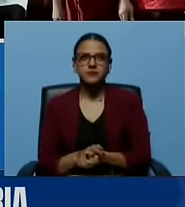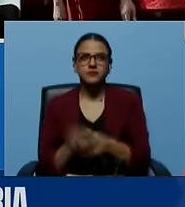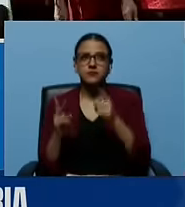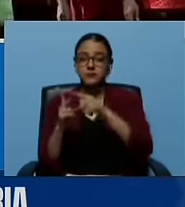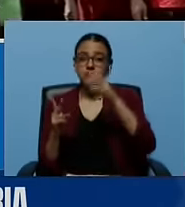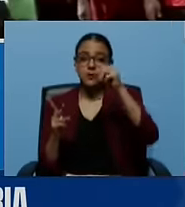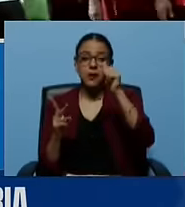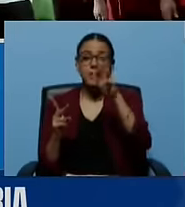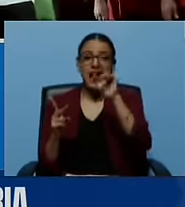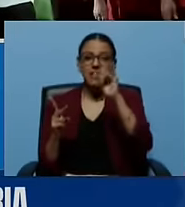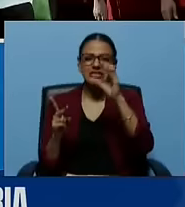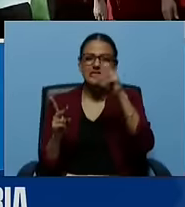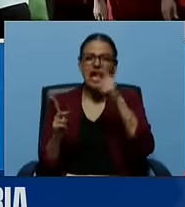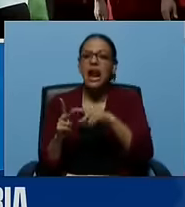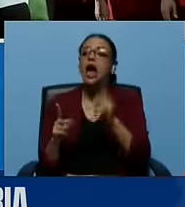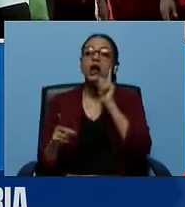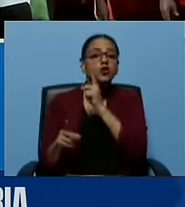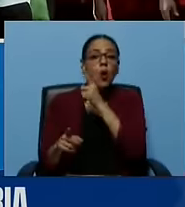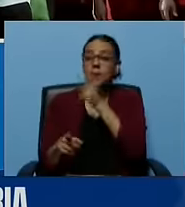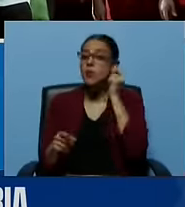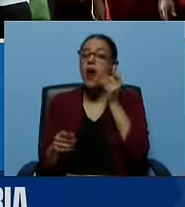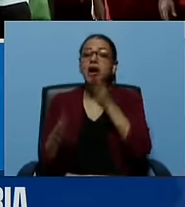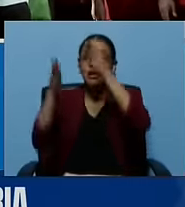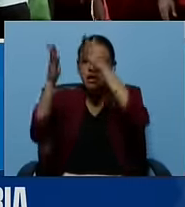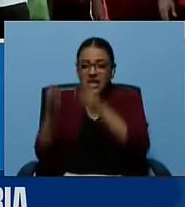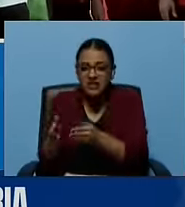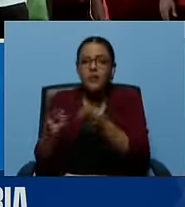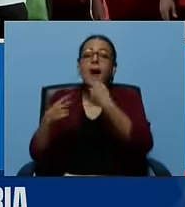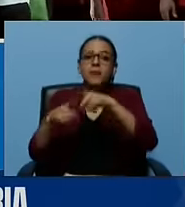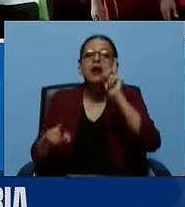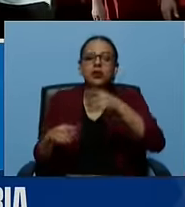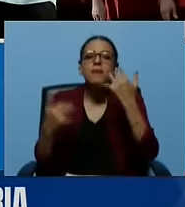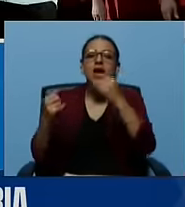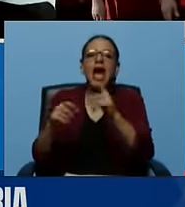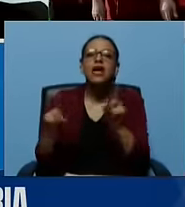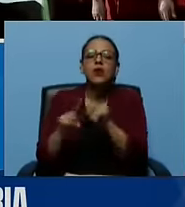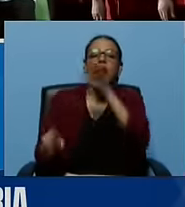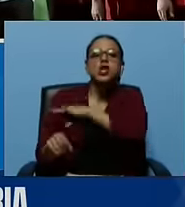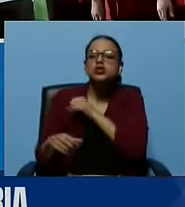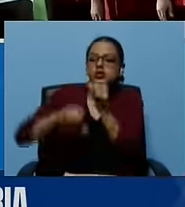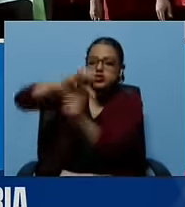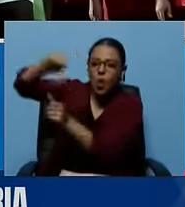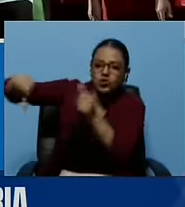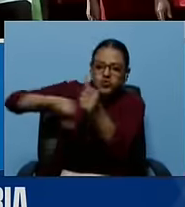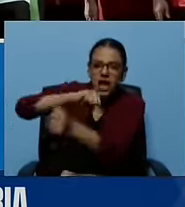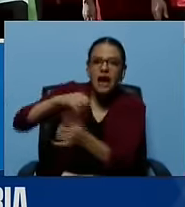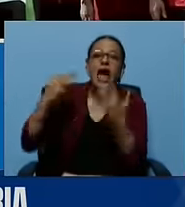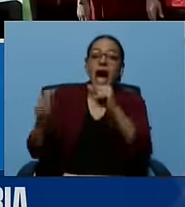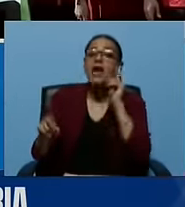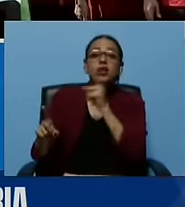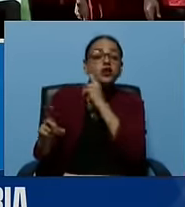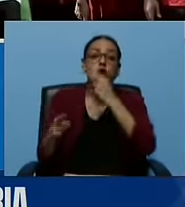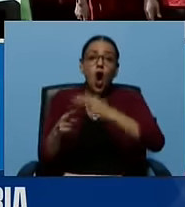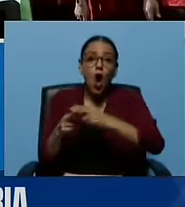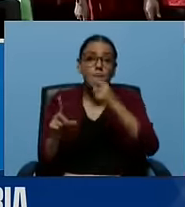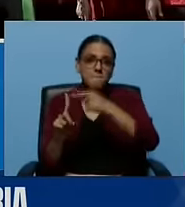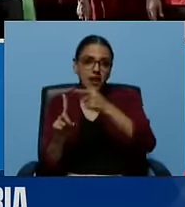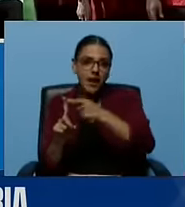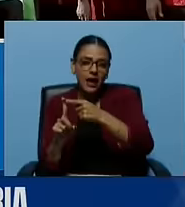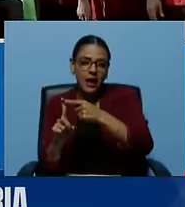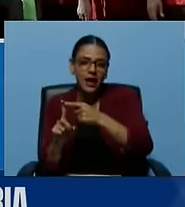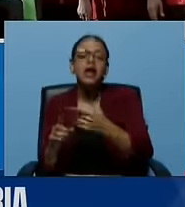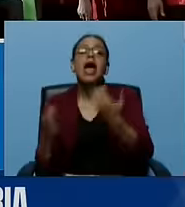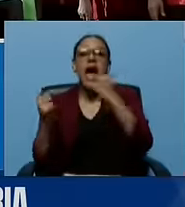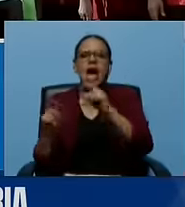Maricela, ella es un ser individual y un ser social. Tiene un nombre, tiene